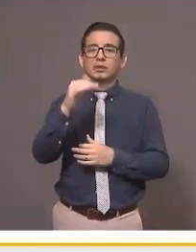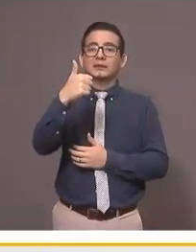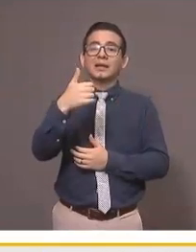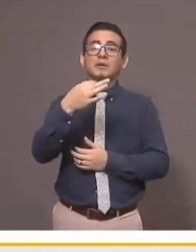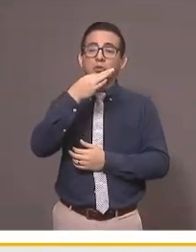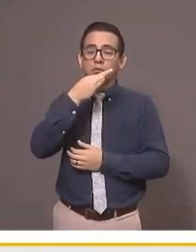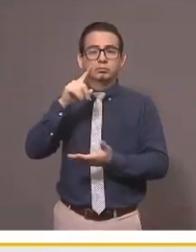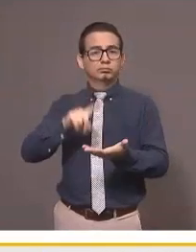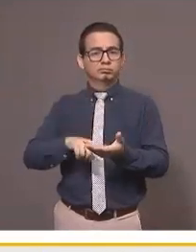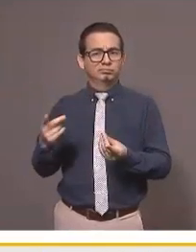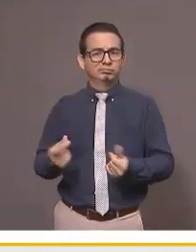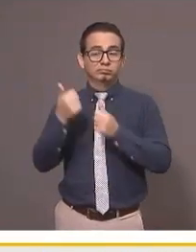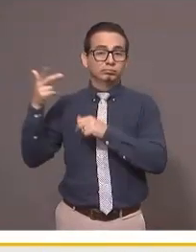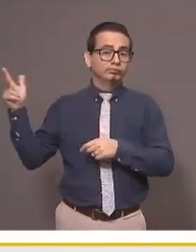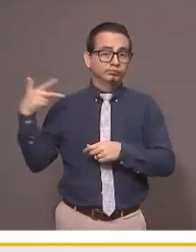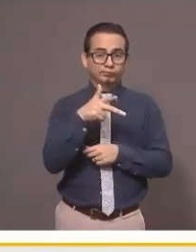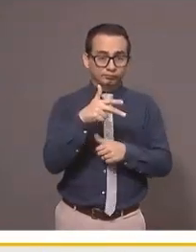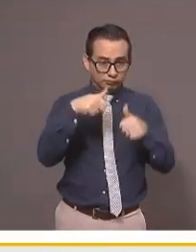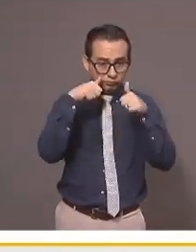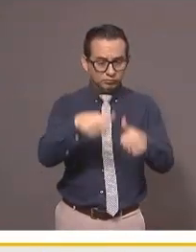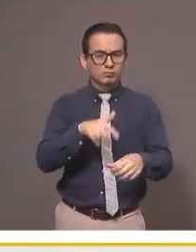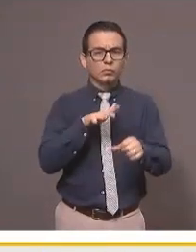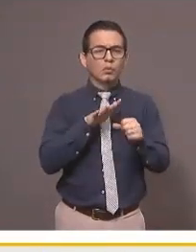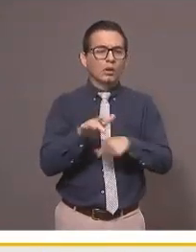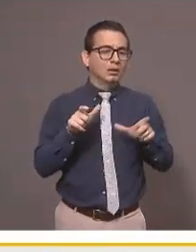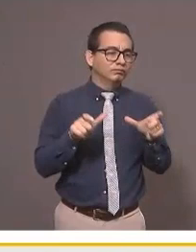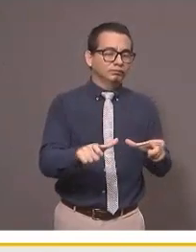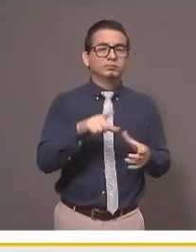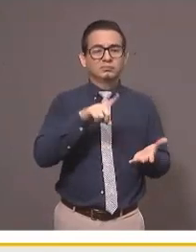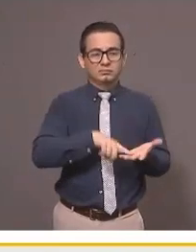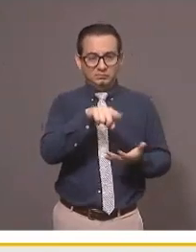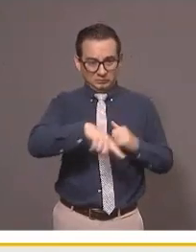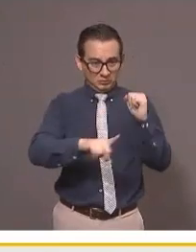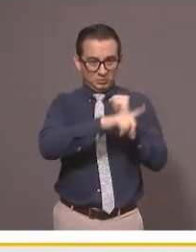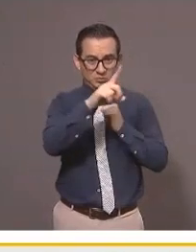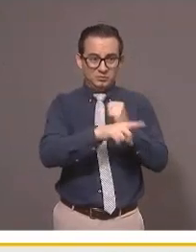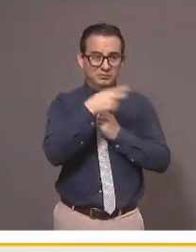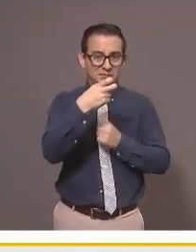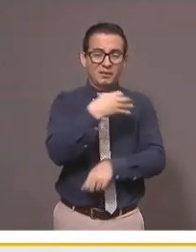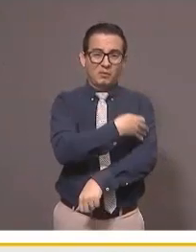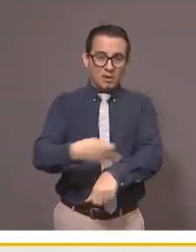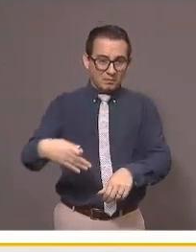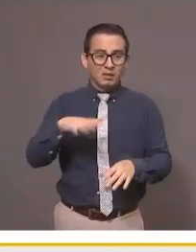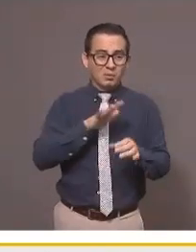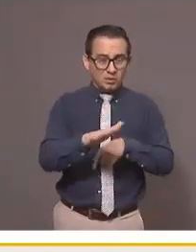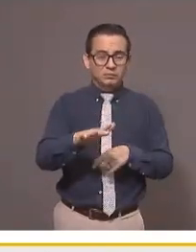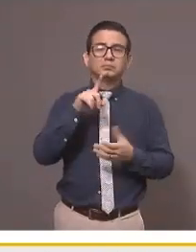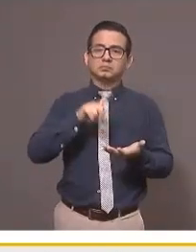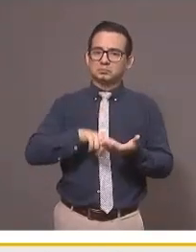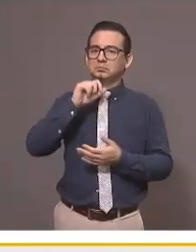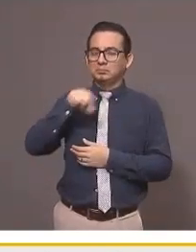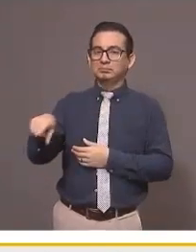minutos para atenderla fortalecer la unidad de atención a las víctimas de violencia intrafamiliar la web y desde la